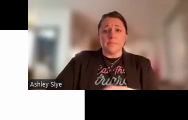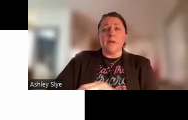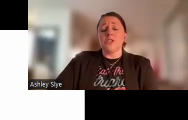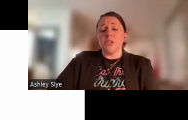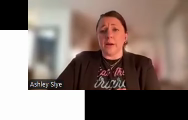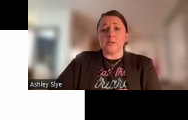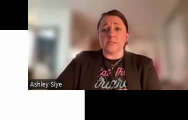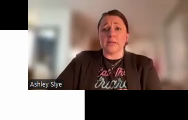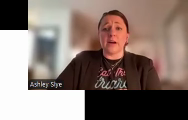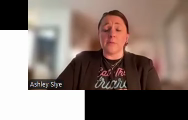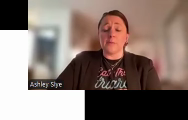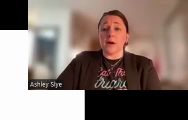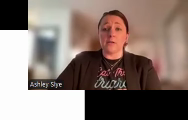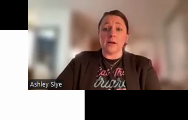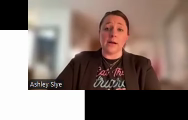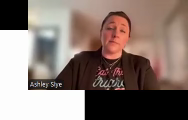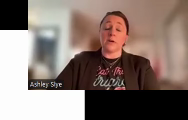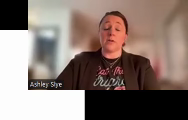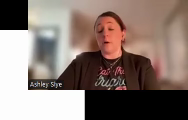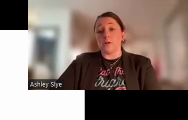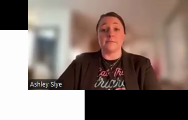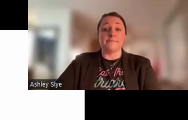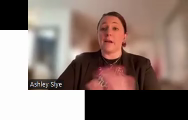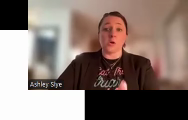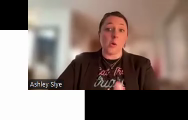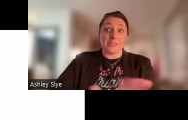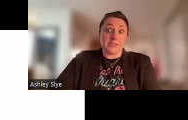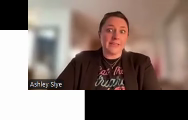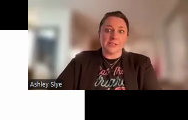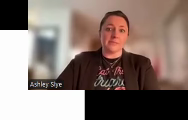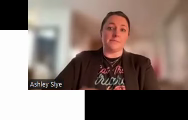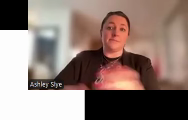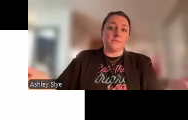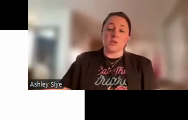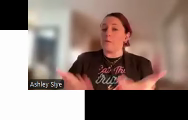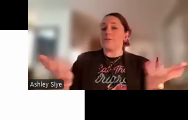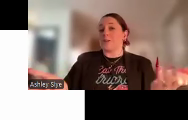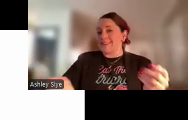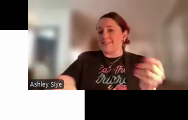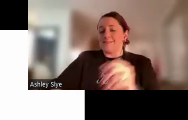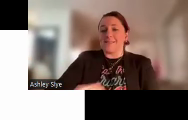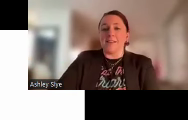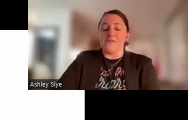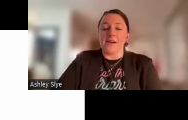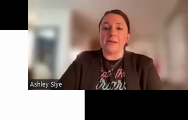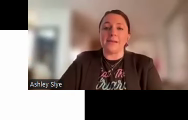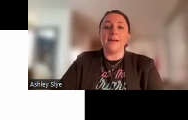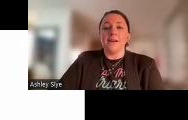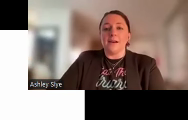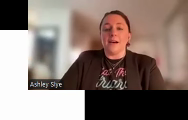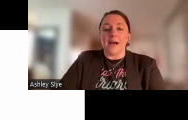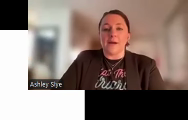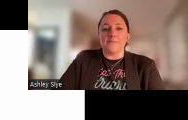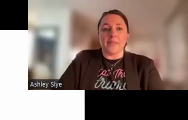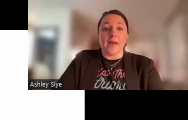desean ir por la ruta oral, porque muchas veces no quieren tener algo inyectable, pero eso es decisión de la